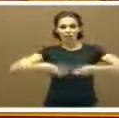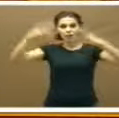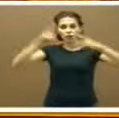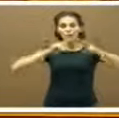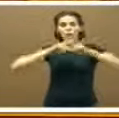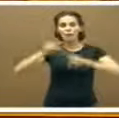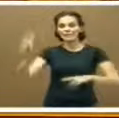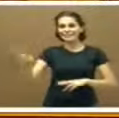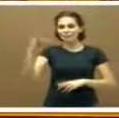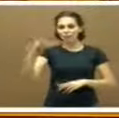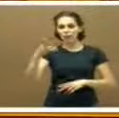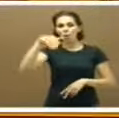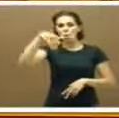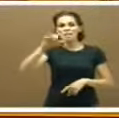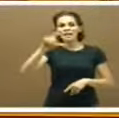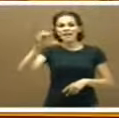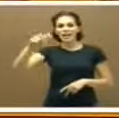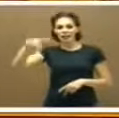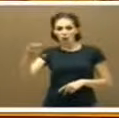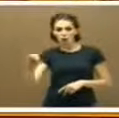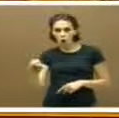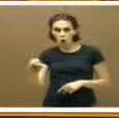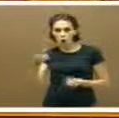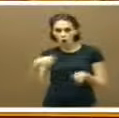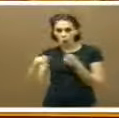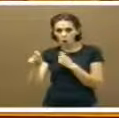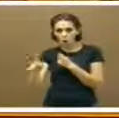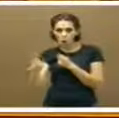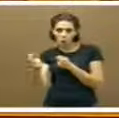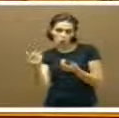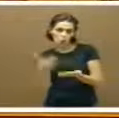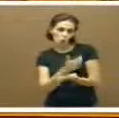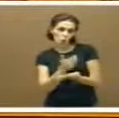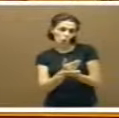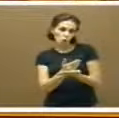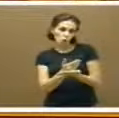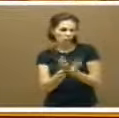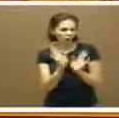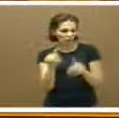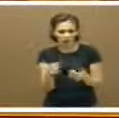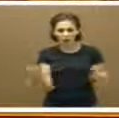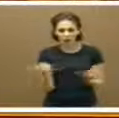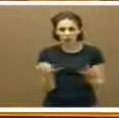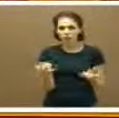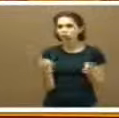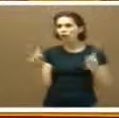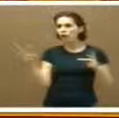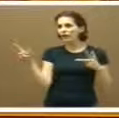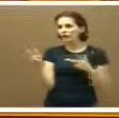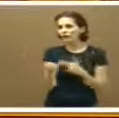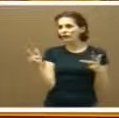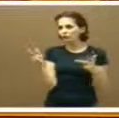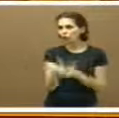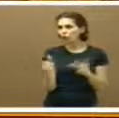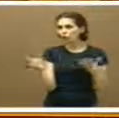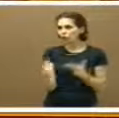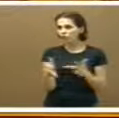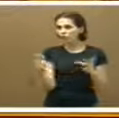consejero? No han hecho absolutamente nada en la vía de los ingresos, solo recortes, recortes y más recortes.